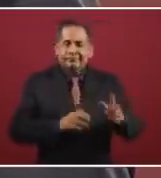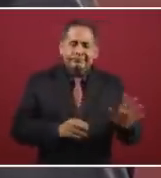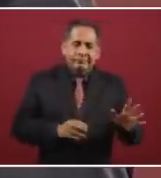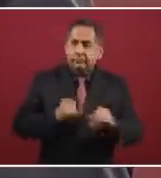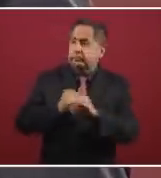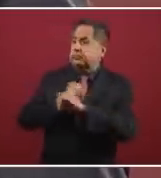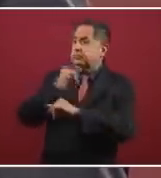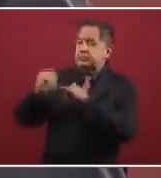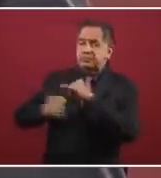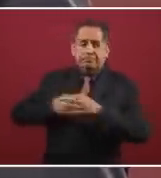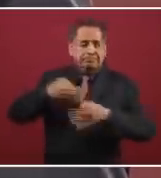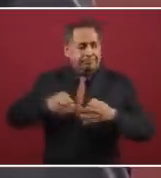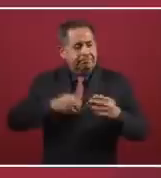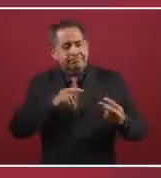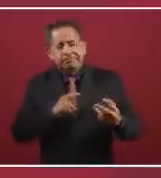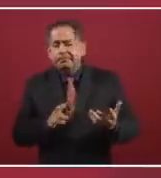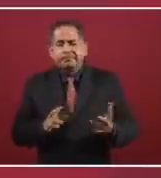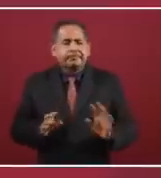internacionales,